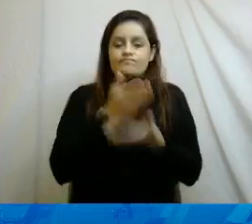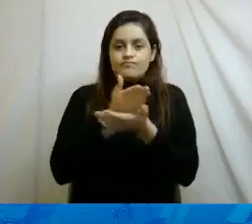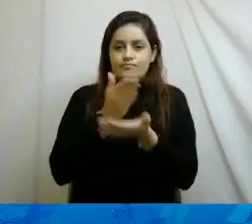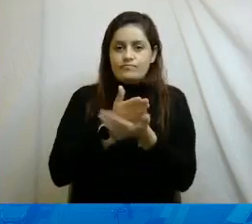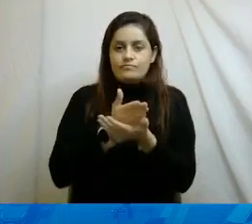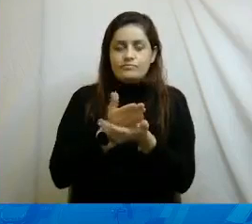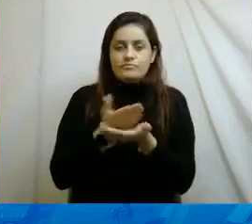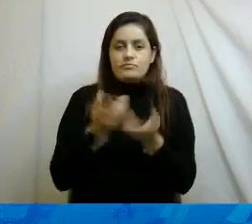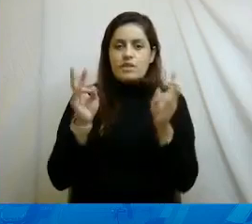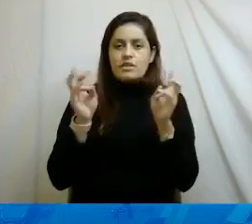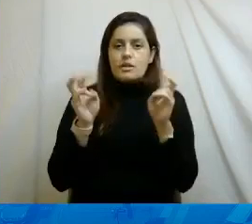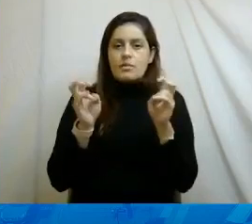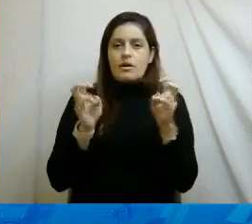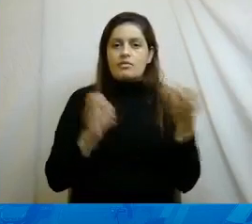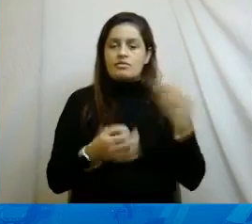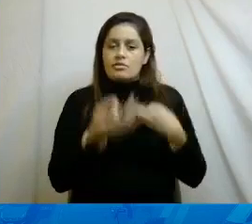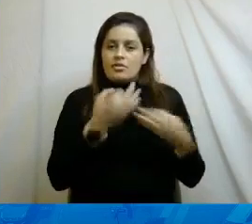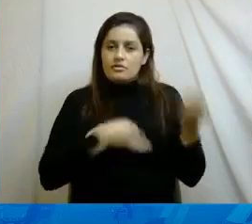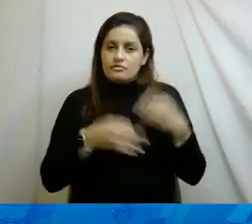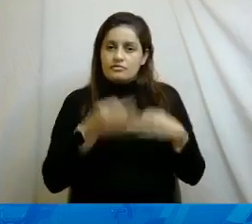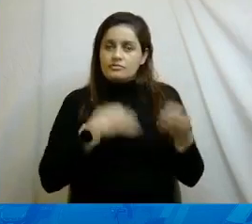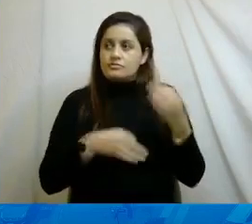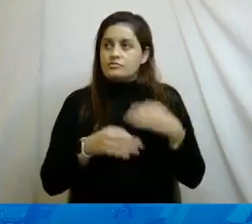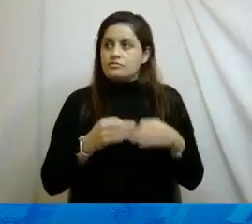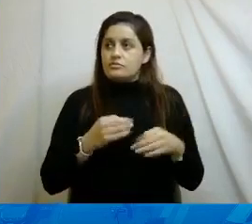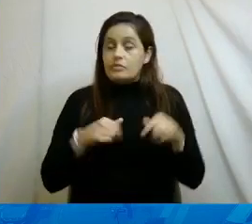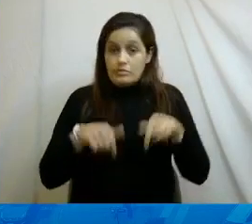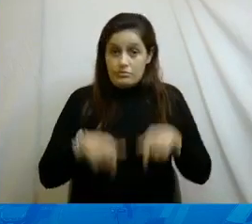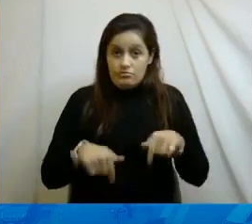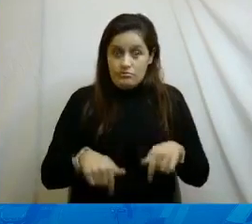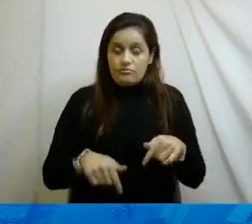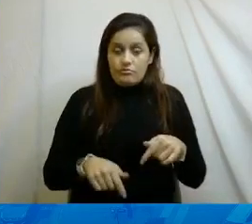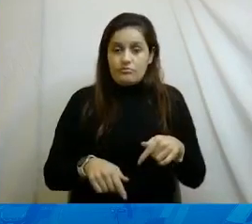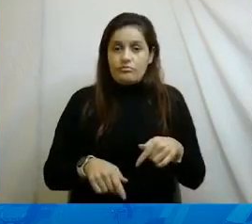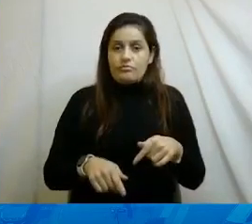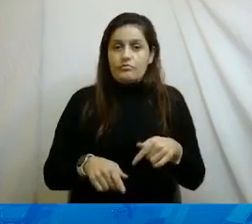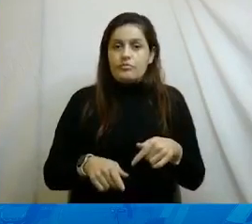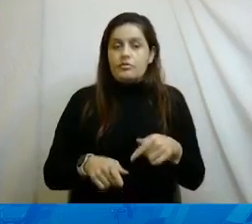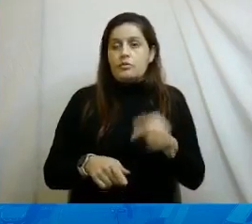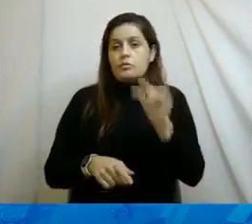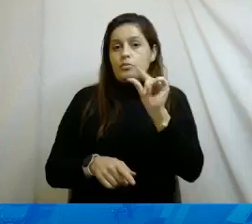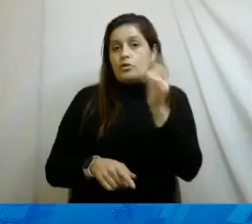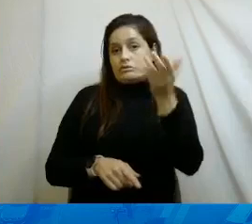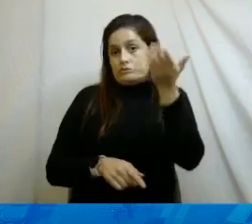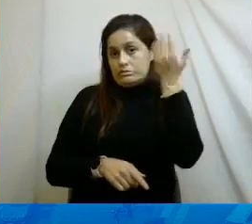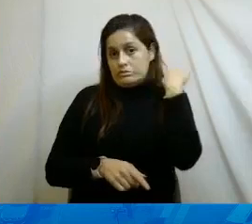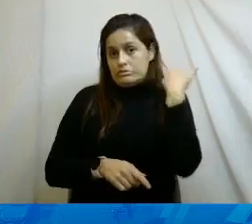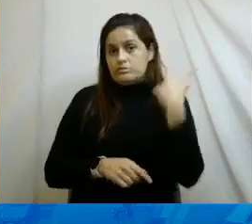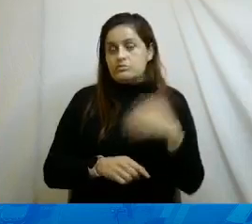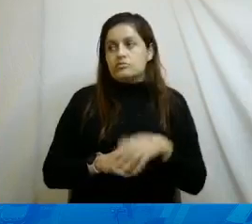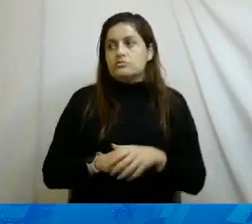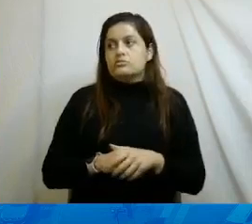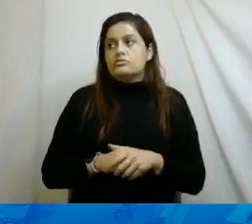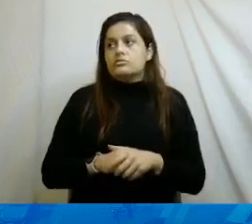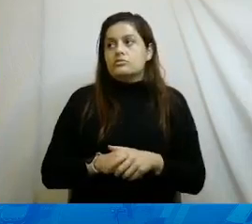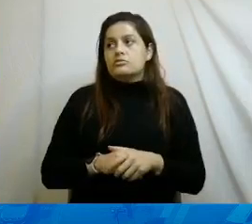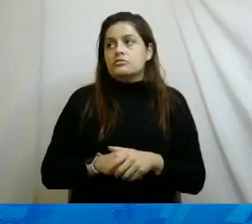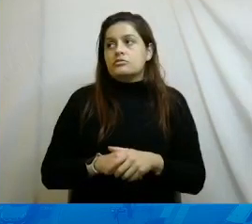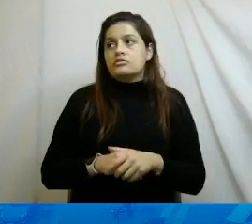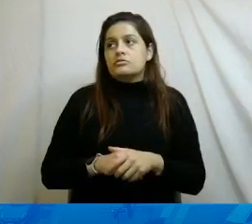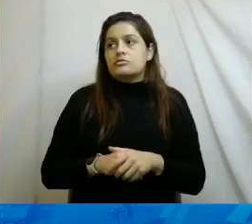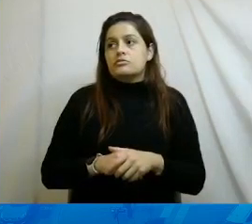en relación a dichos que se emitieron en este consejo municipal hace un tiempo atrás, los cuales finalmente